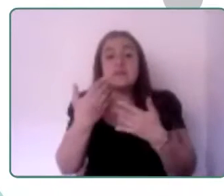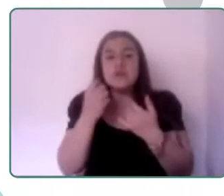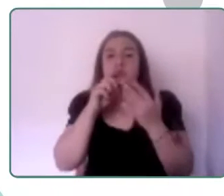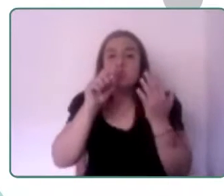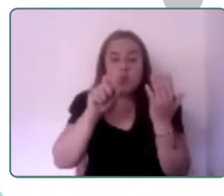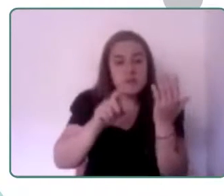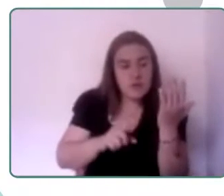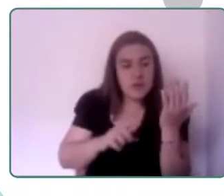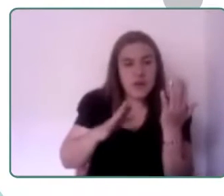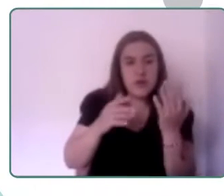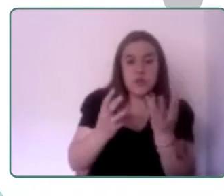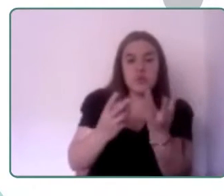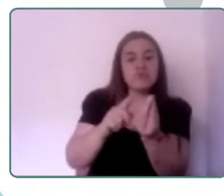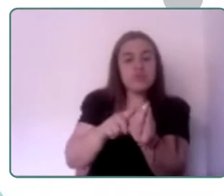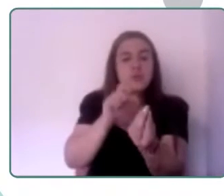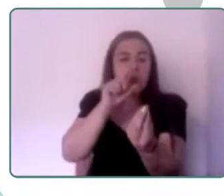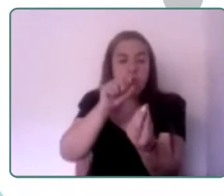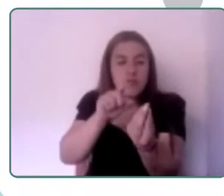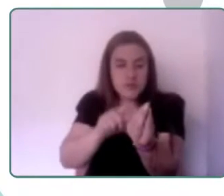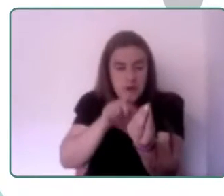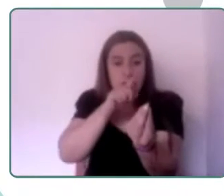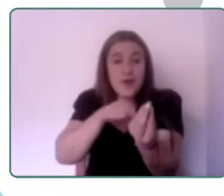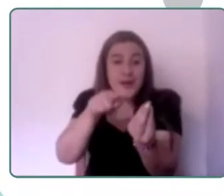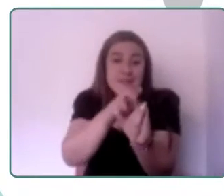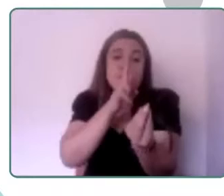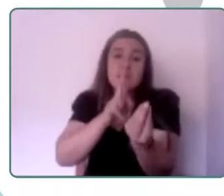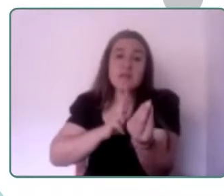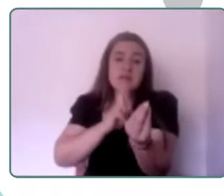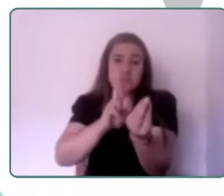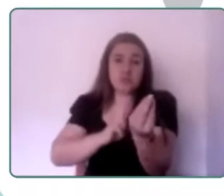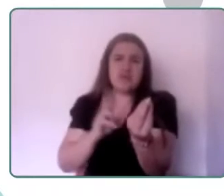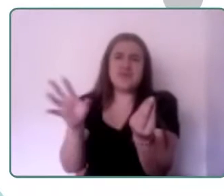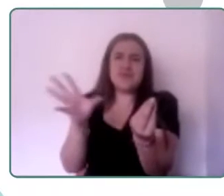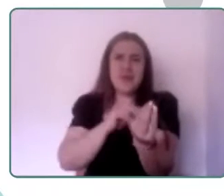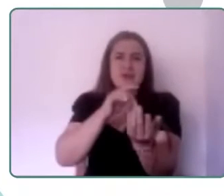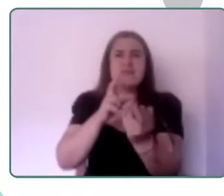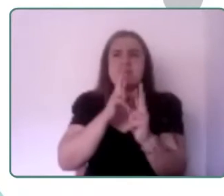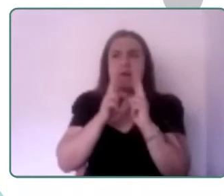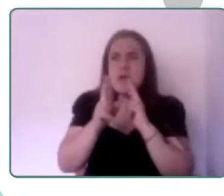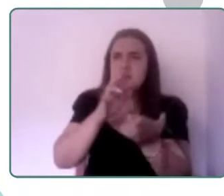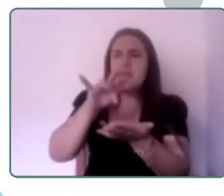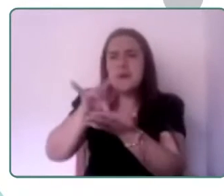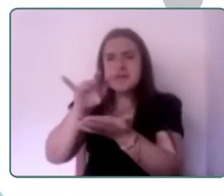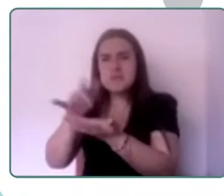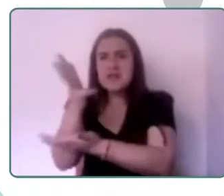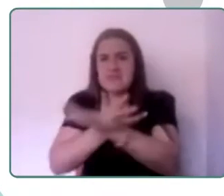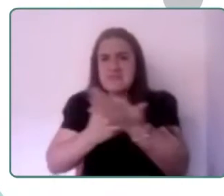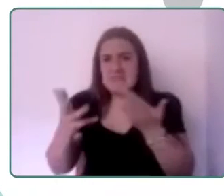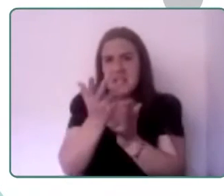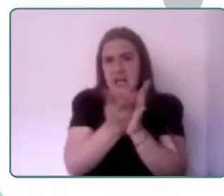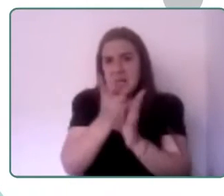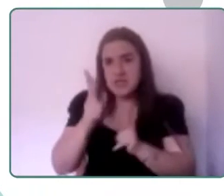ellos expusieron las valoraciones, la participación y las interrelaciones de los estudiantes respecto a estas